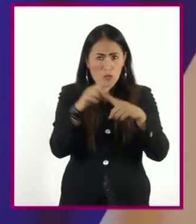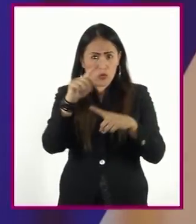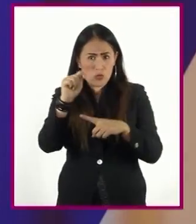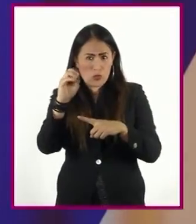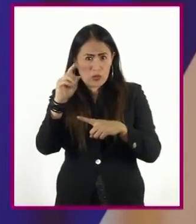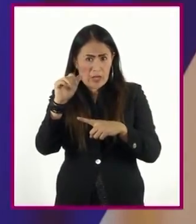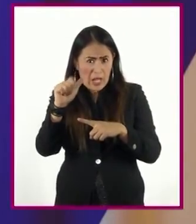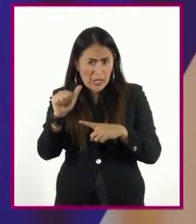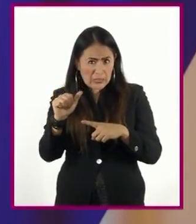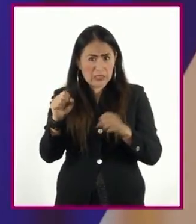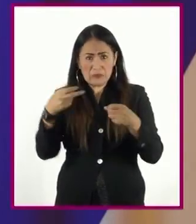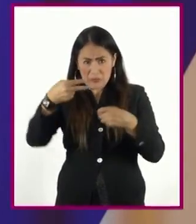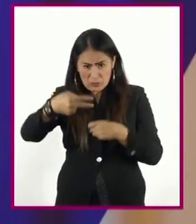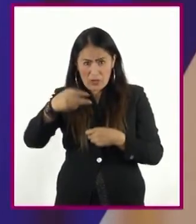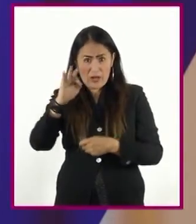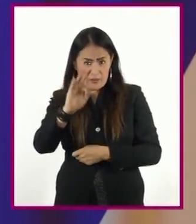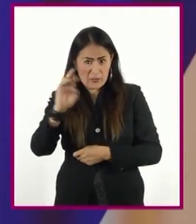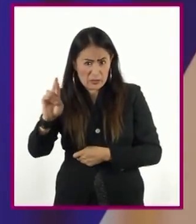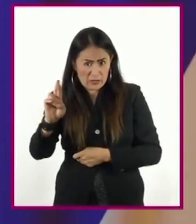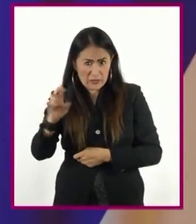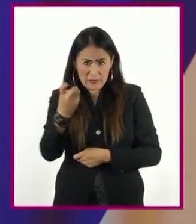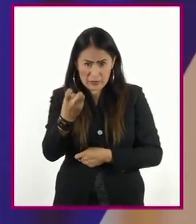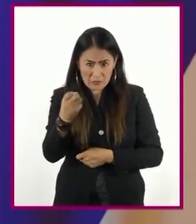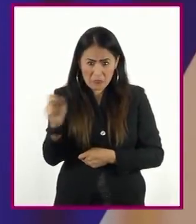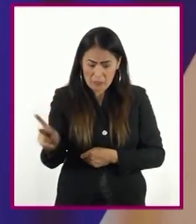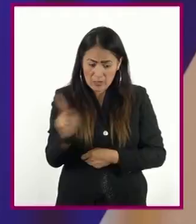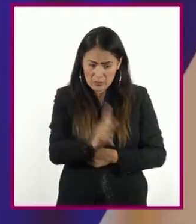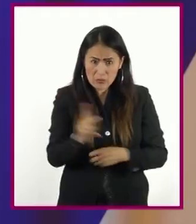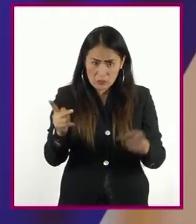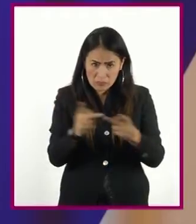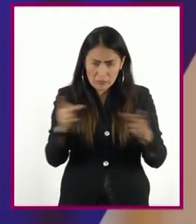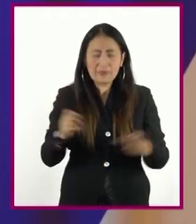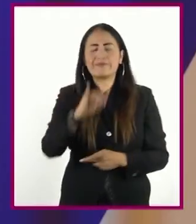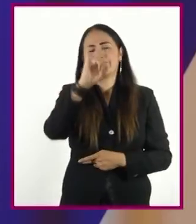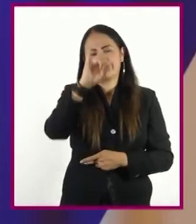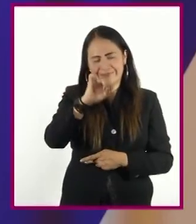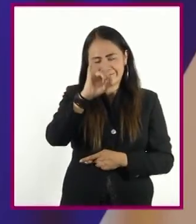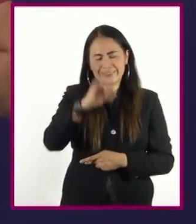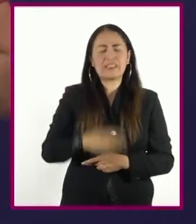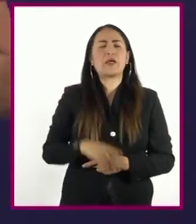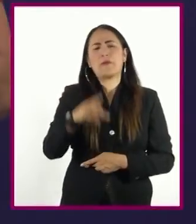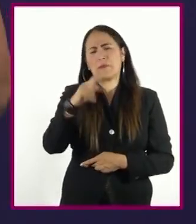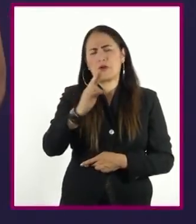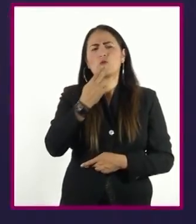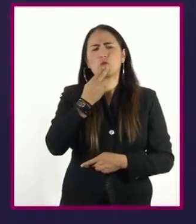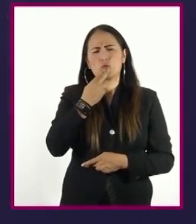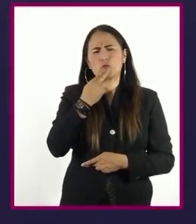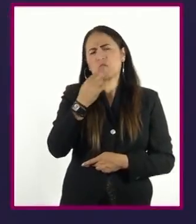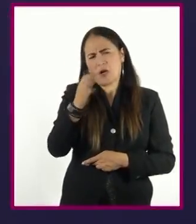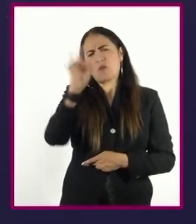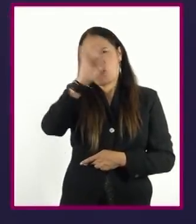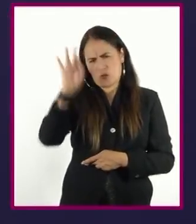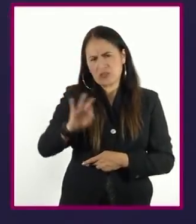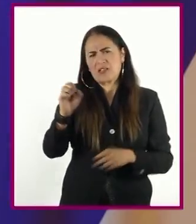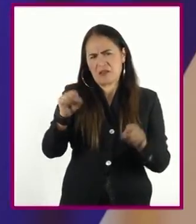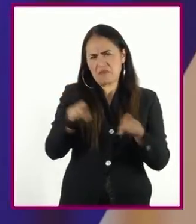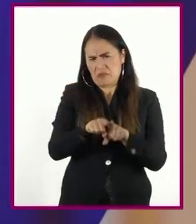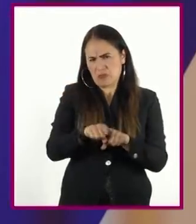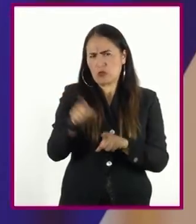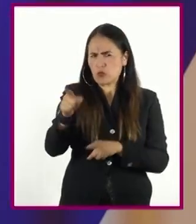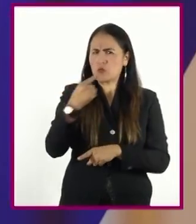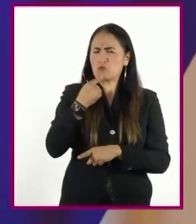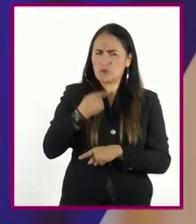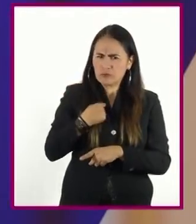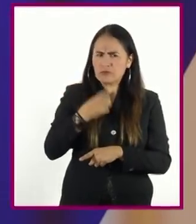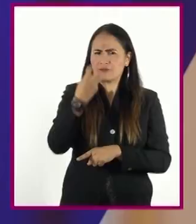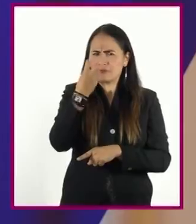¿cierto? Excelente observación, Daniel. Es importante saberlo, aunque podríamos usar los porcentajes. Lo que comentas nos